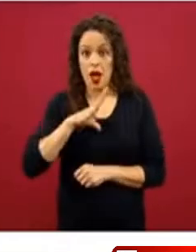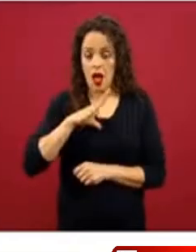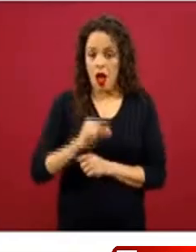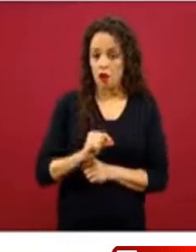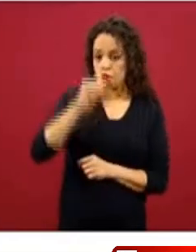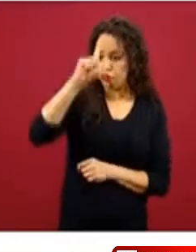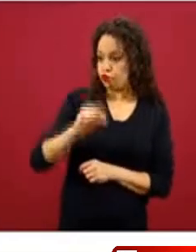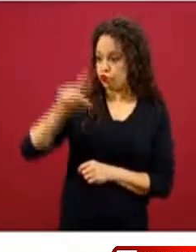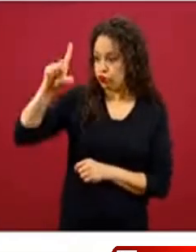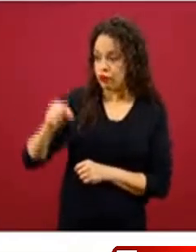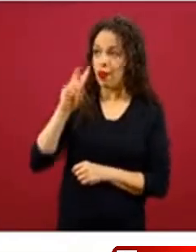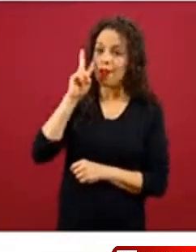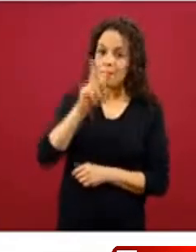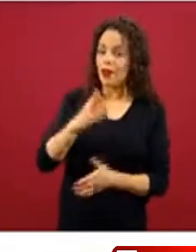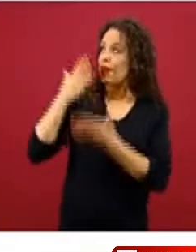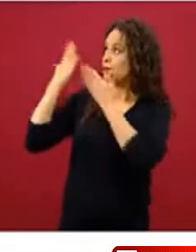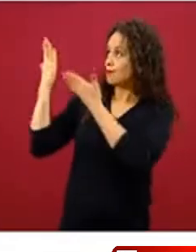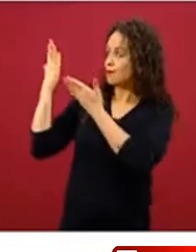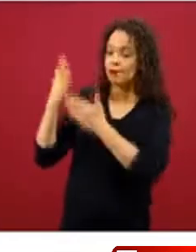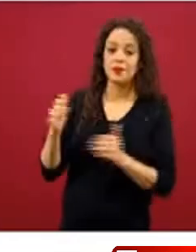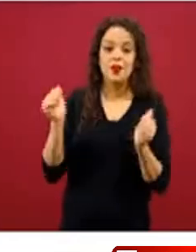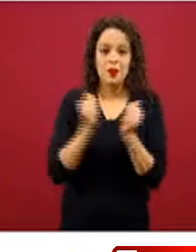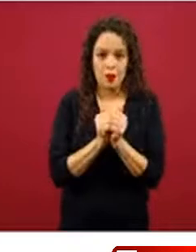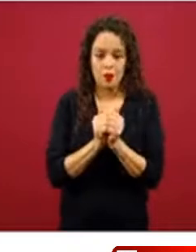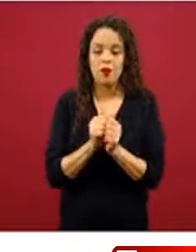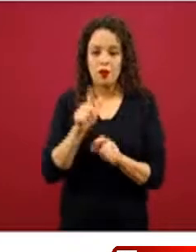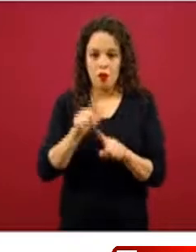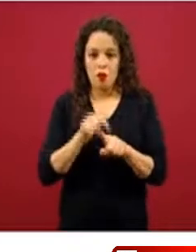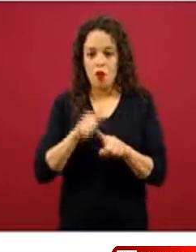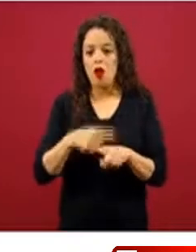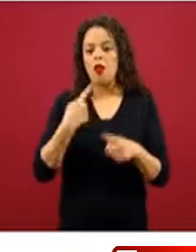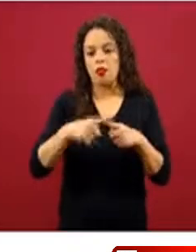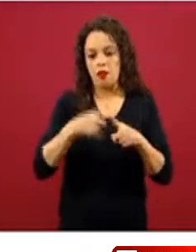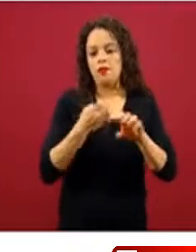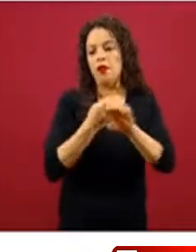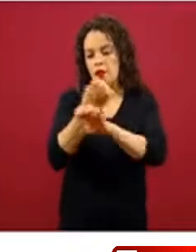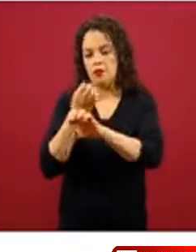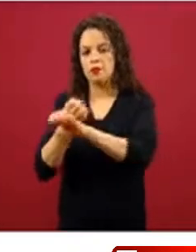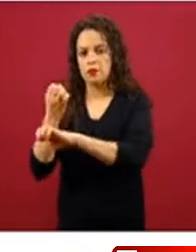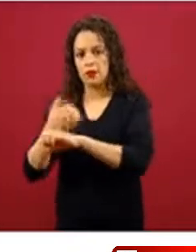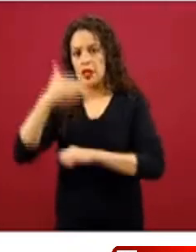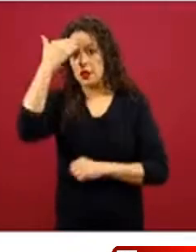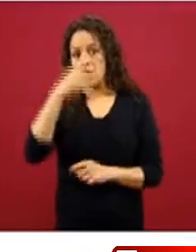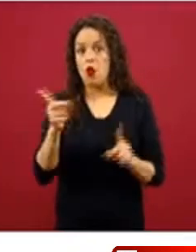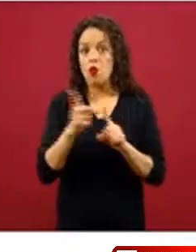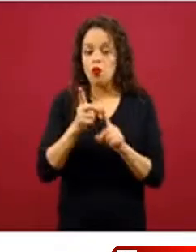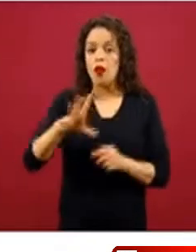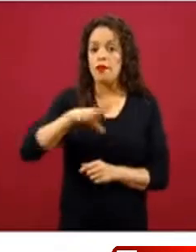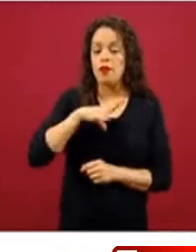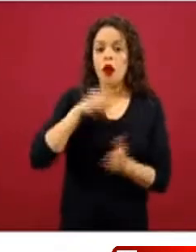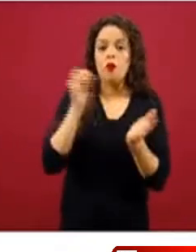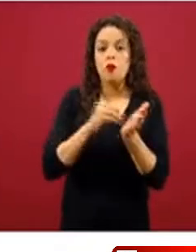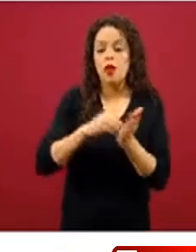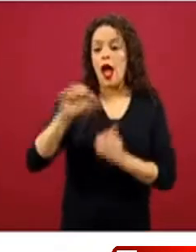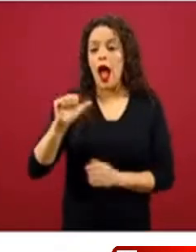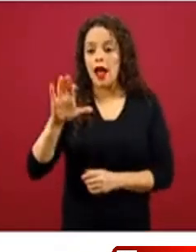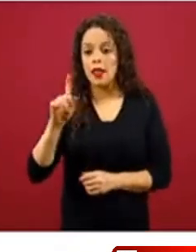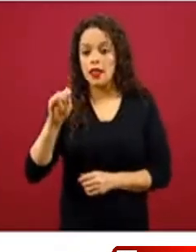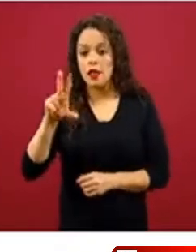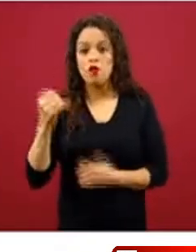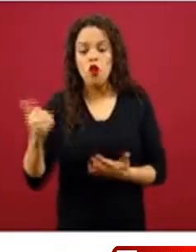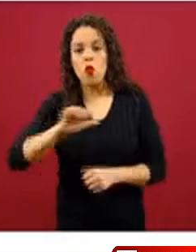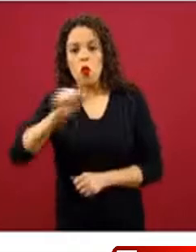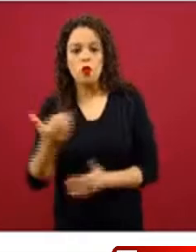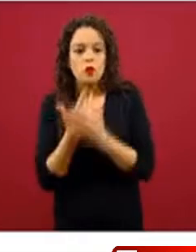entidad federativa para, uno, saber dónde se encuentran los casos confirmados activos y también ver dónde está la expectativa